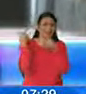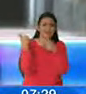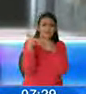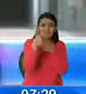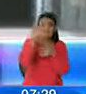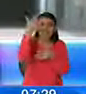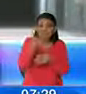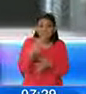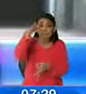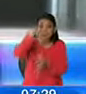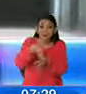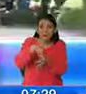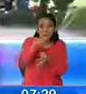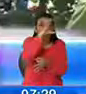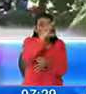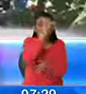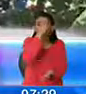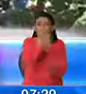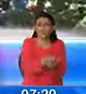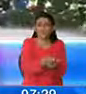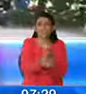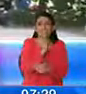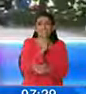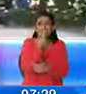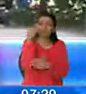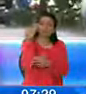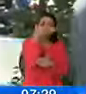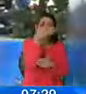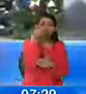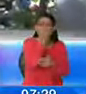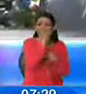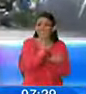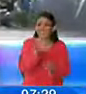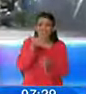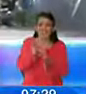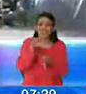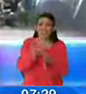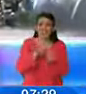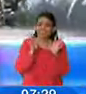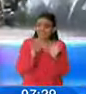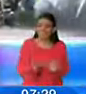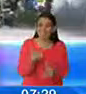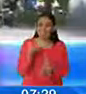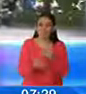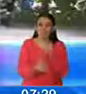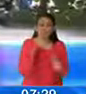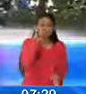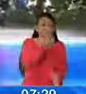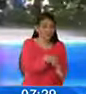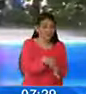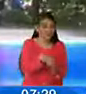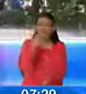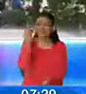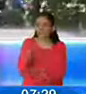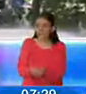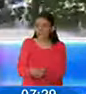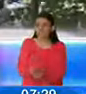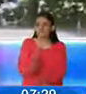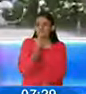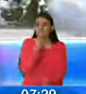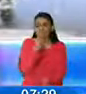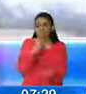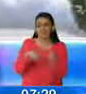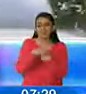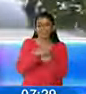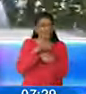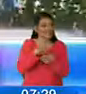de elecciones los buscan. Siempre vienen y todas las elecciones, digamos, es parte ya del proceso, unas empanadas. Sí,